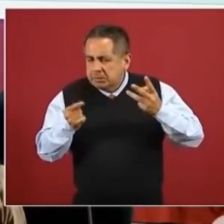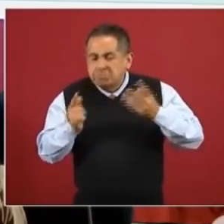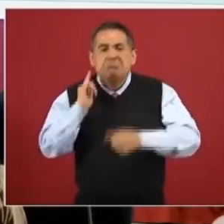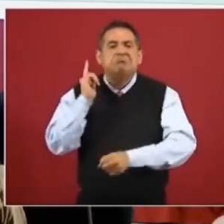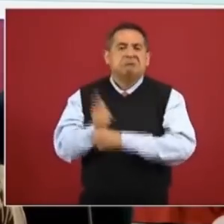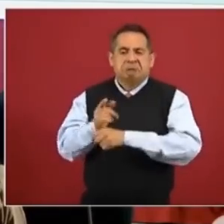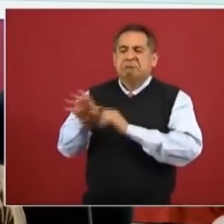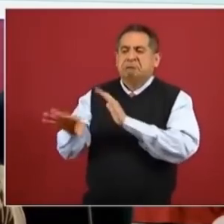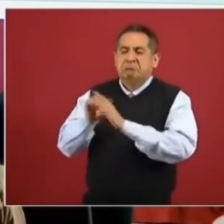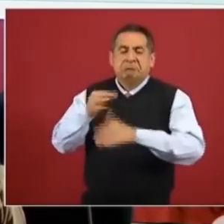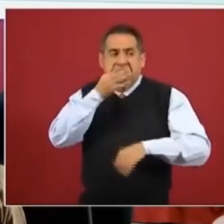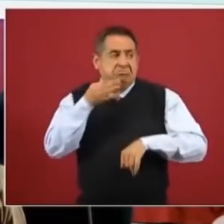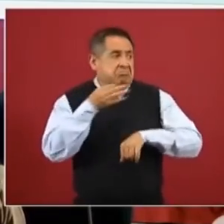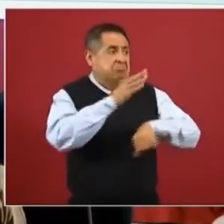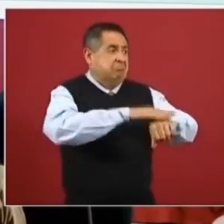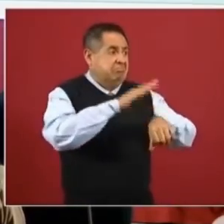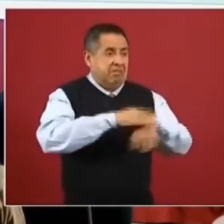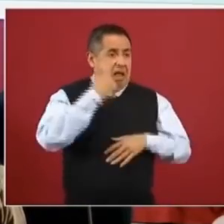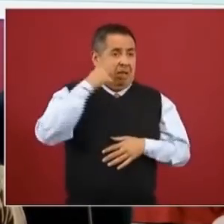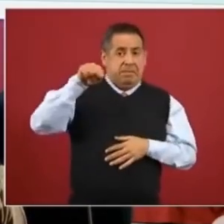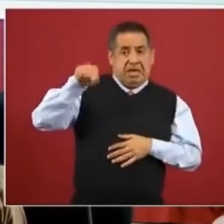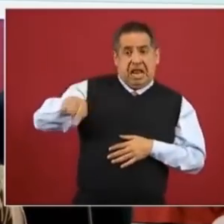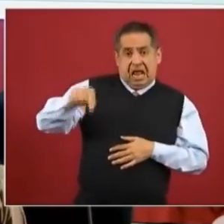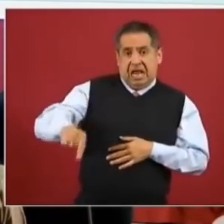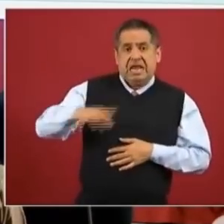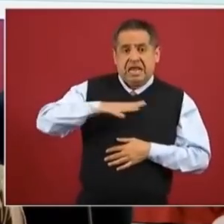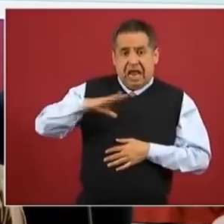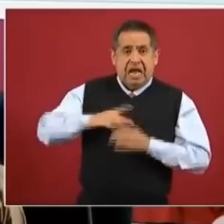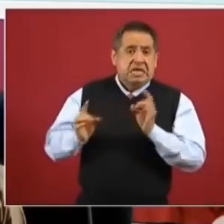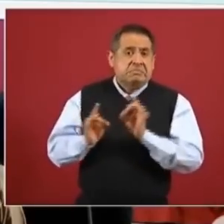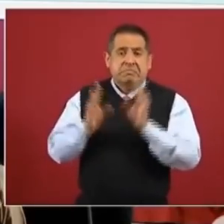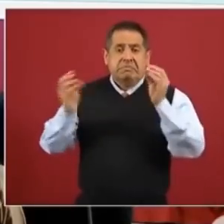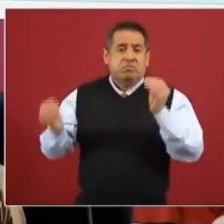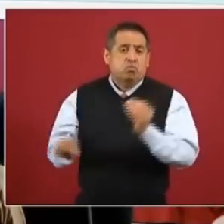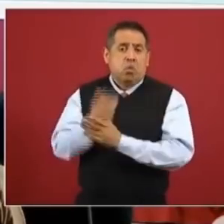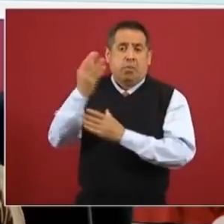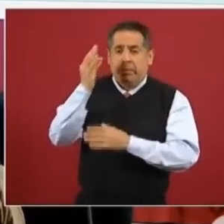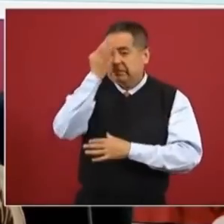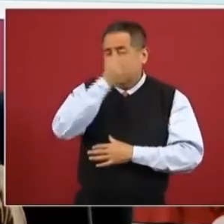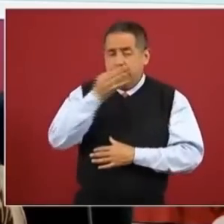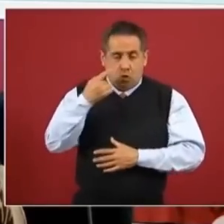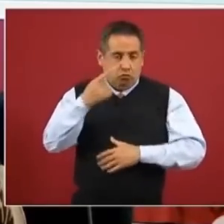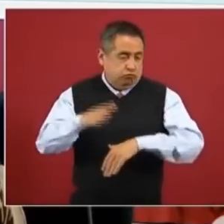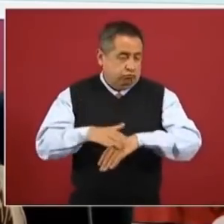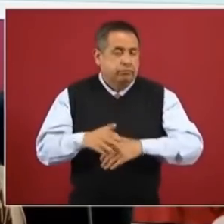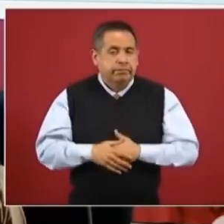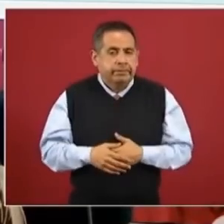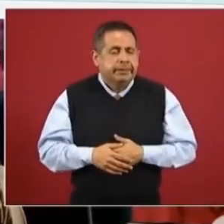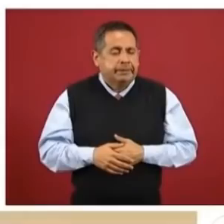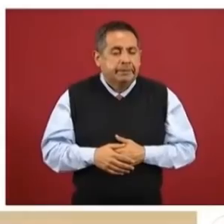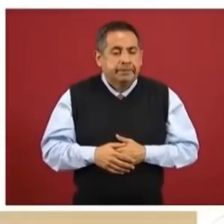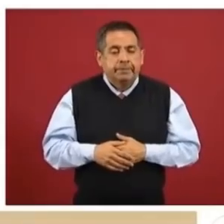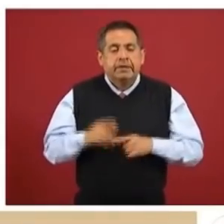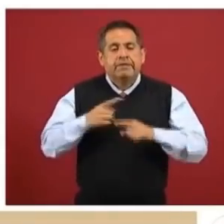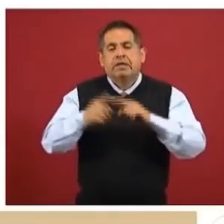den estas alarmas, estas alertas o nos prendan estos foquitos rojos. Entonces, a través de todas las unidades de salud, que son